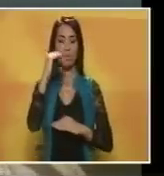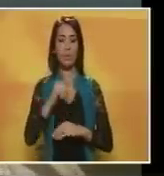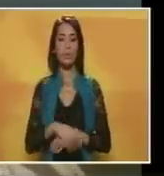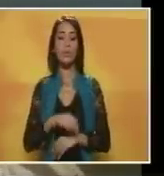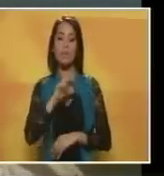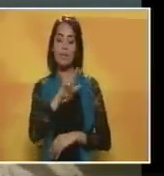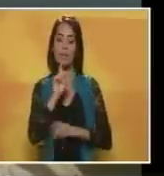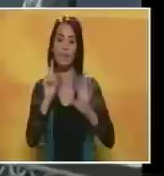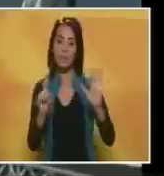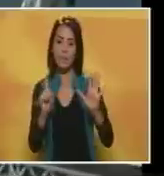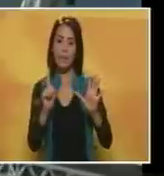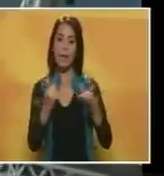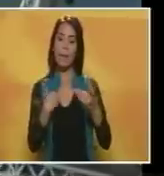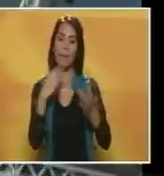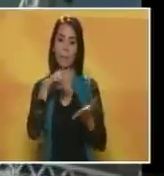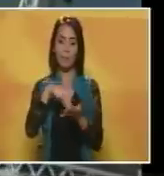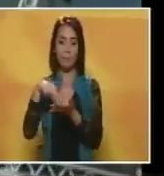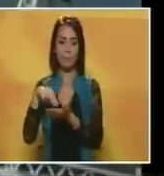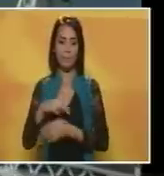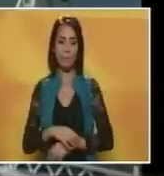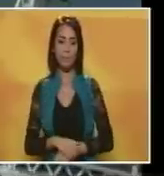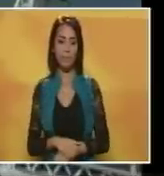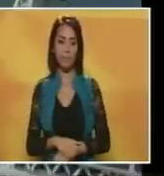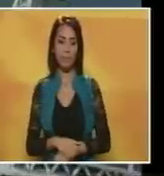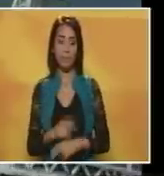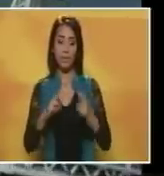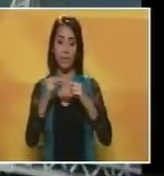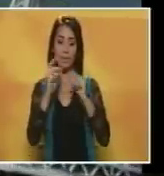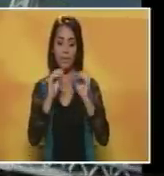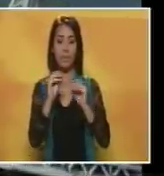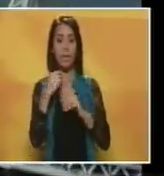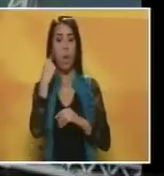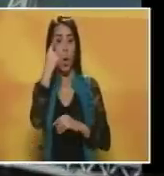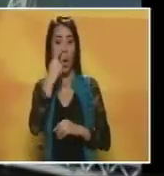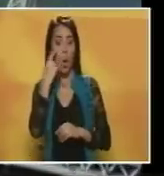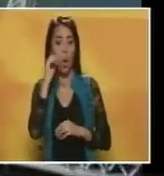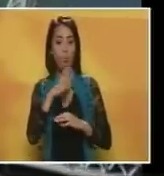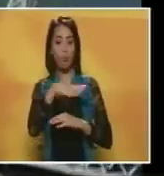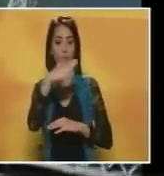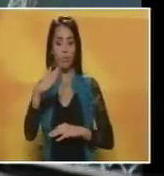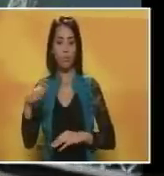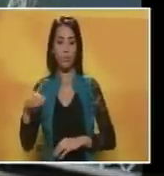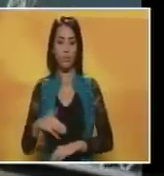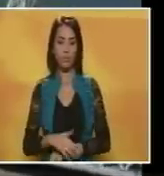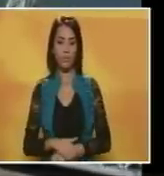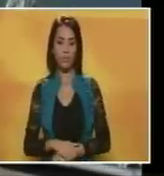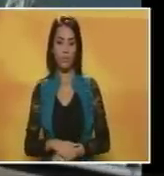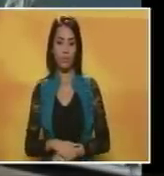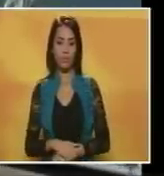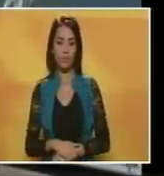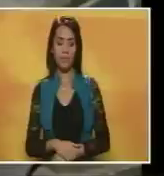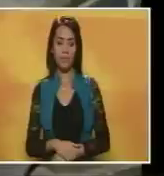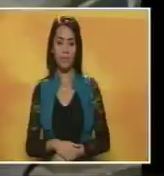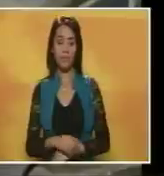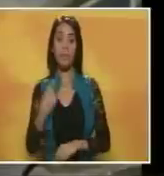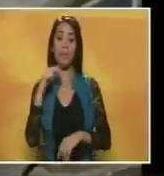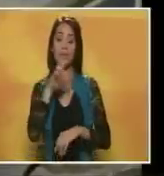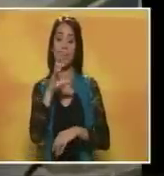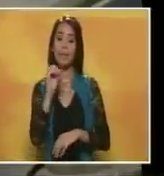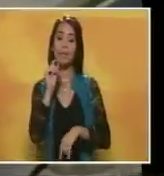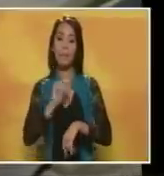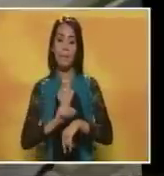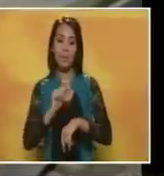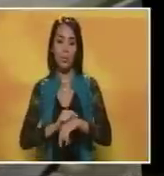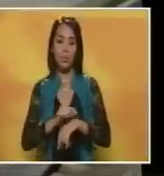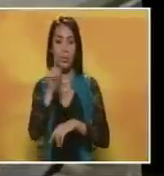36 cabinas de pasajeros la estructura llamada ojo del mar de boa tarda 30 minutos en completar